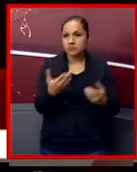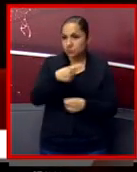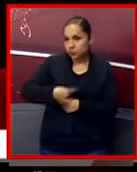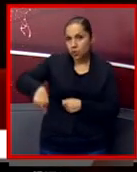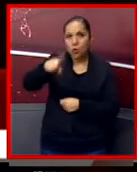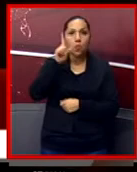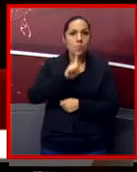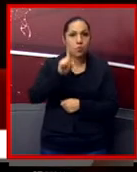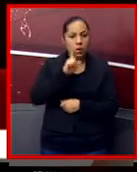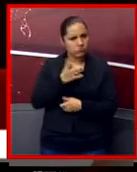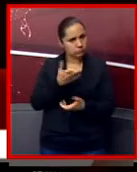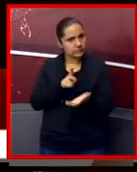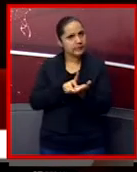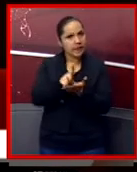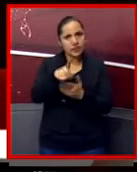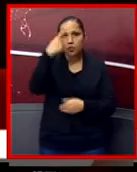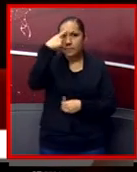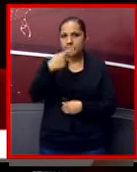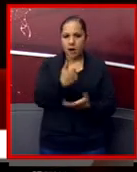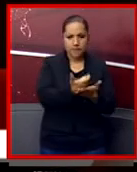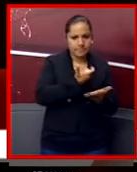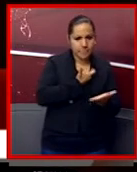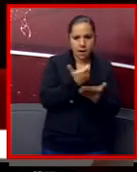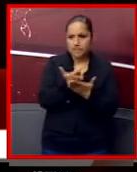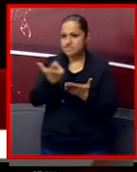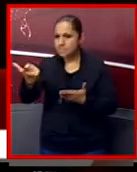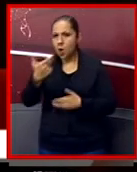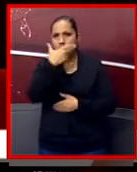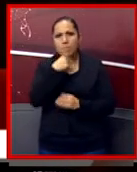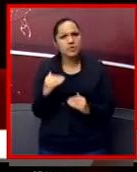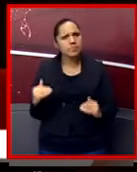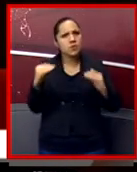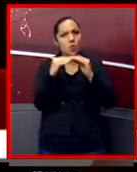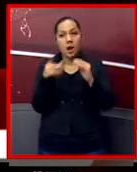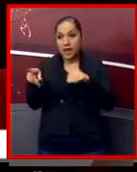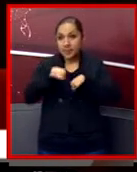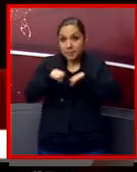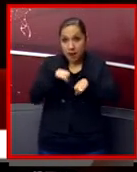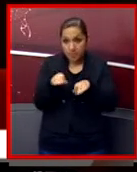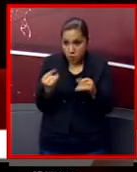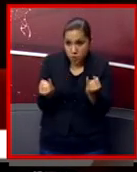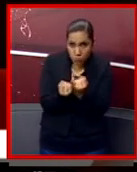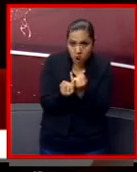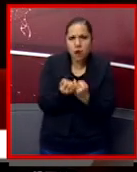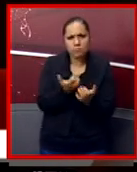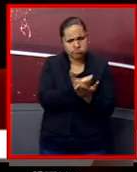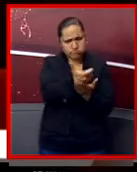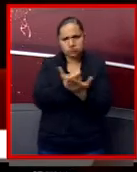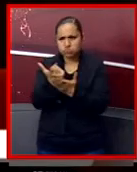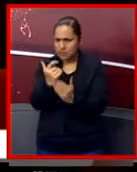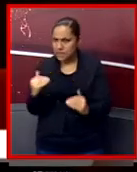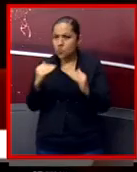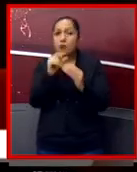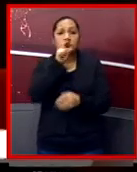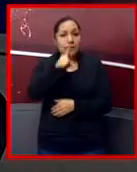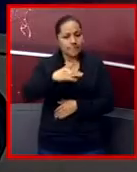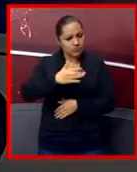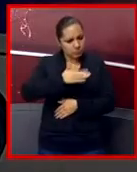a percibir los mismos ingresos que los hombres cuando desempeñan el mismo trabajo y su derecho a decidir sobre su propio